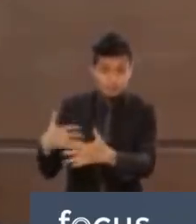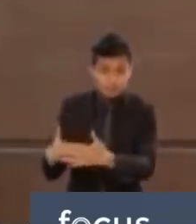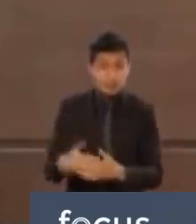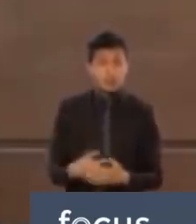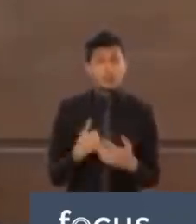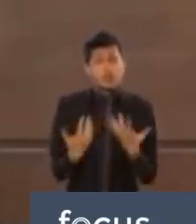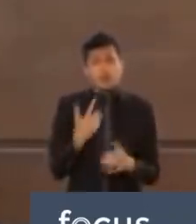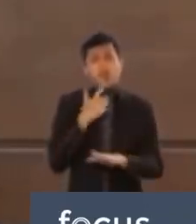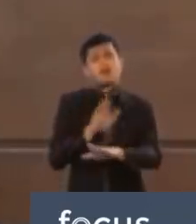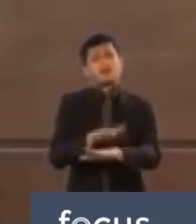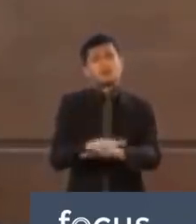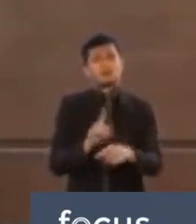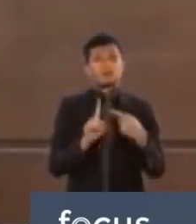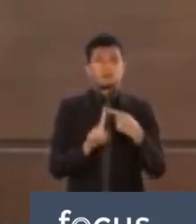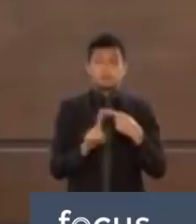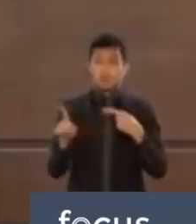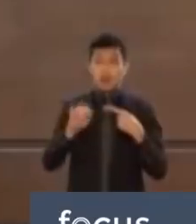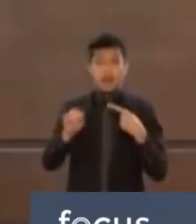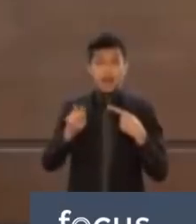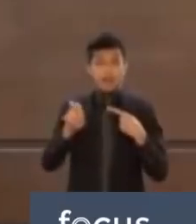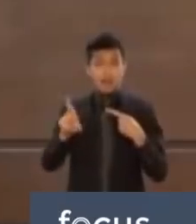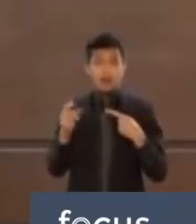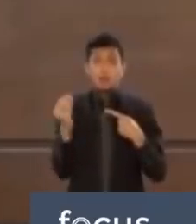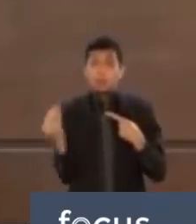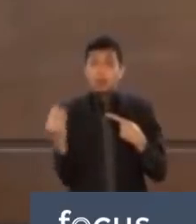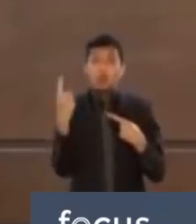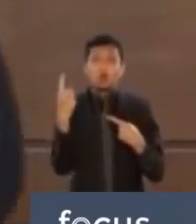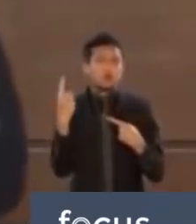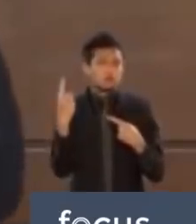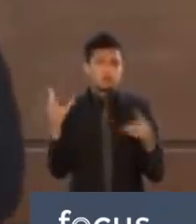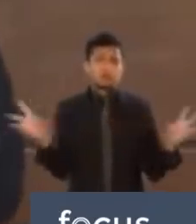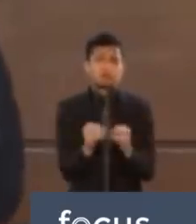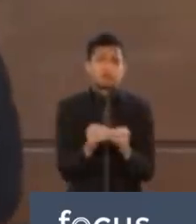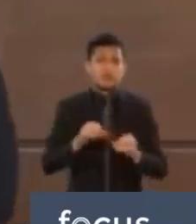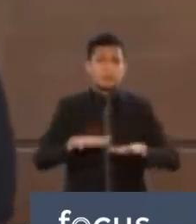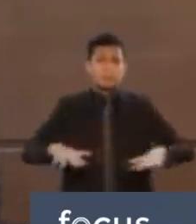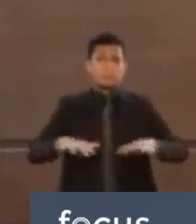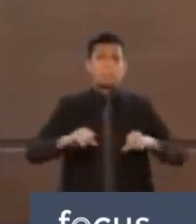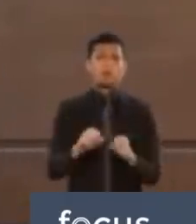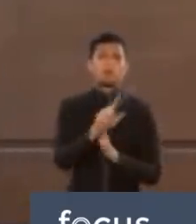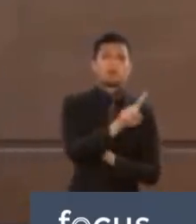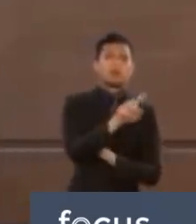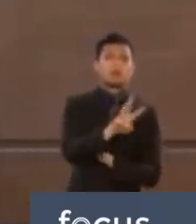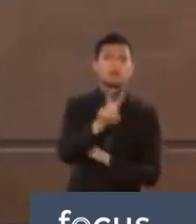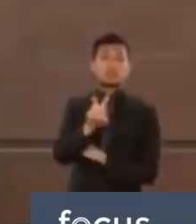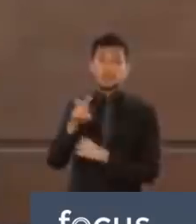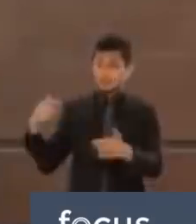que el caso de Javier no es un caso aislado. Si a eso fuéramos, Bogotá ha tenido 137 casos aislados a lo largo